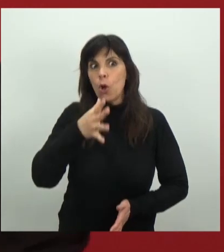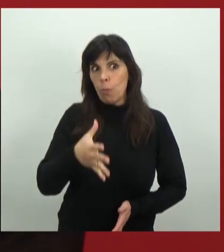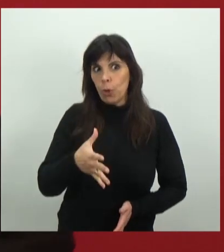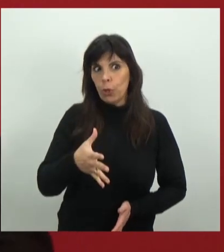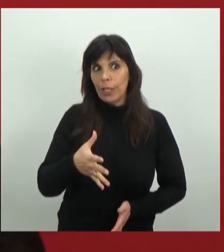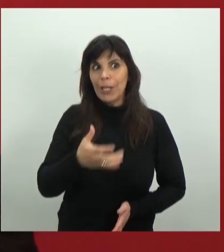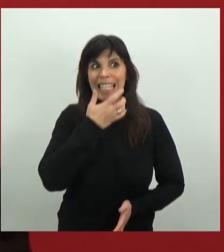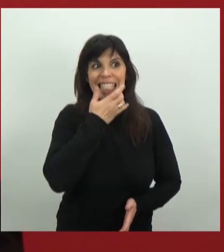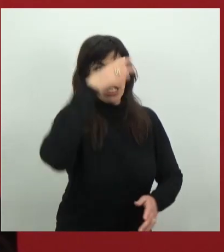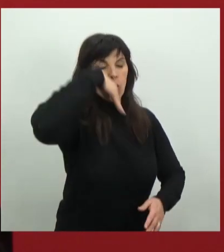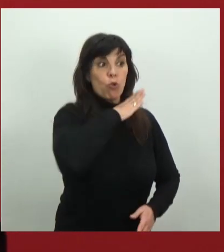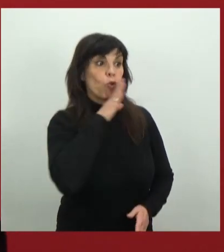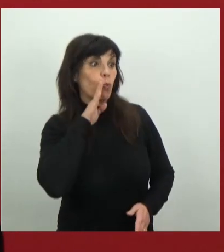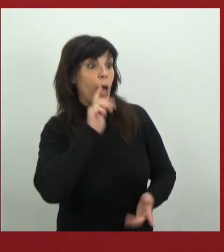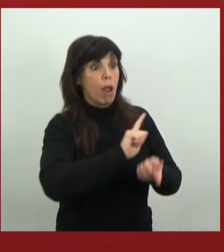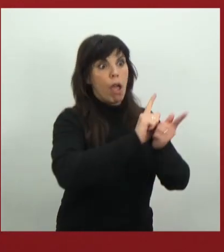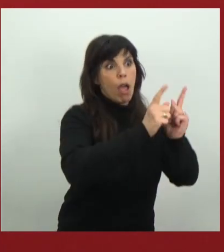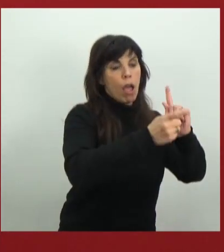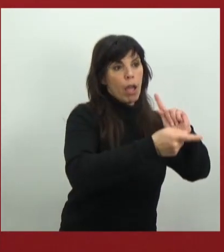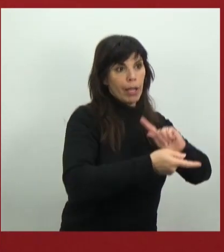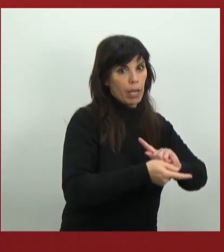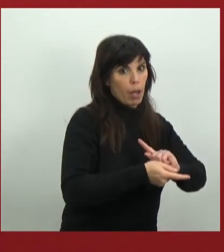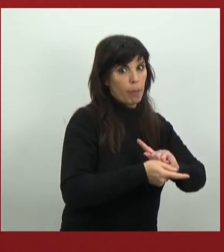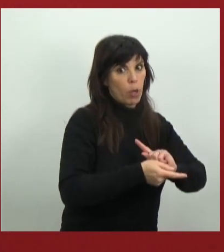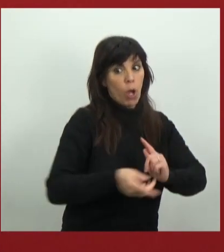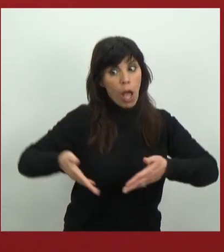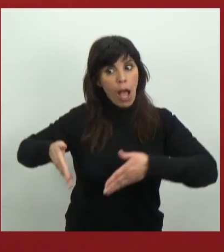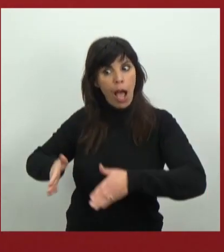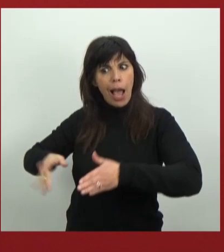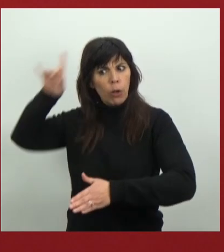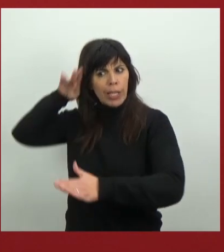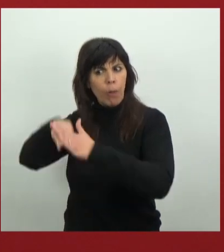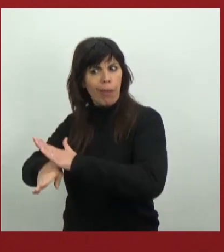hijo. Ahora después vamos a ver unos cuantos ejemplos.